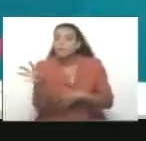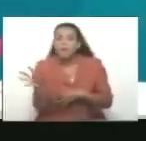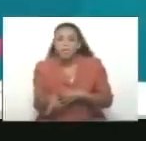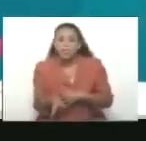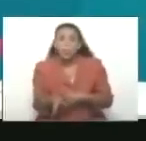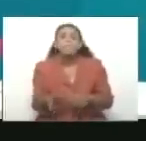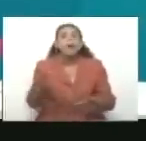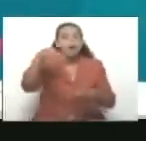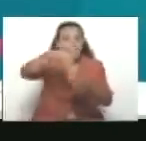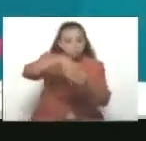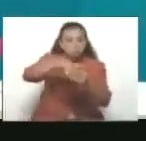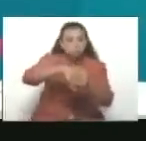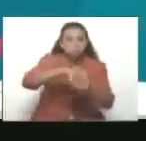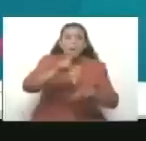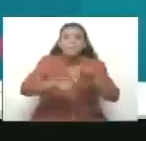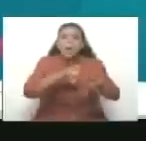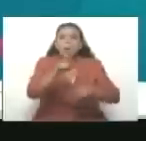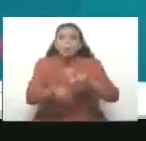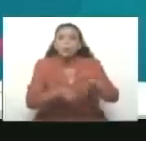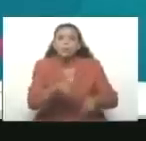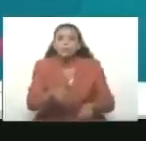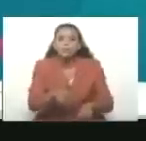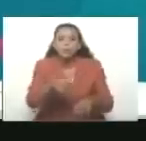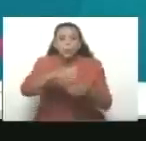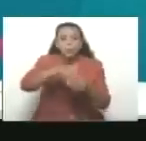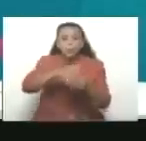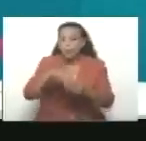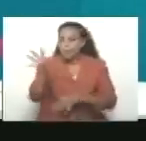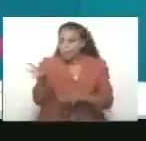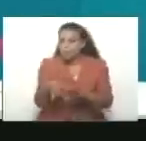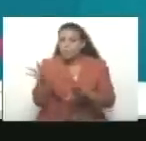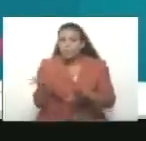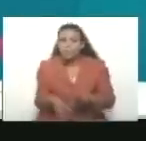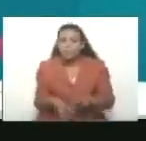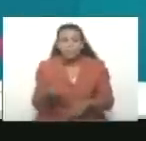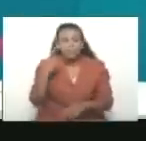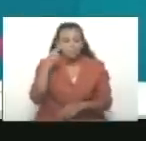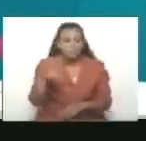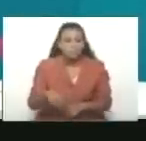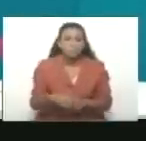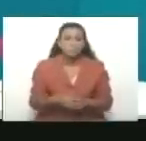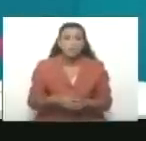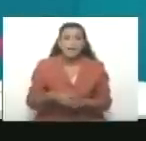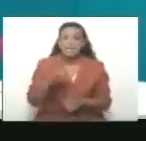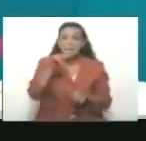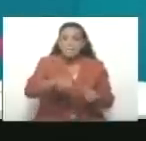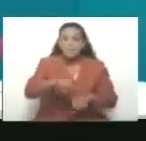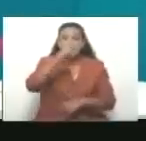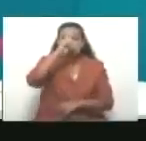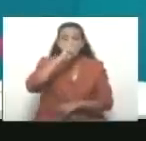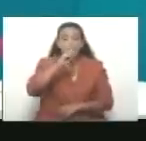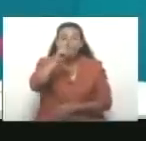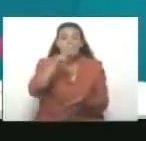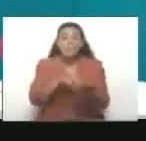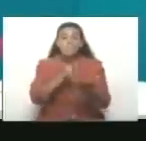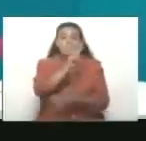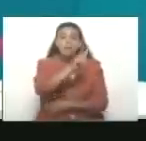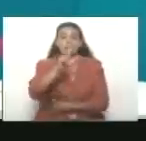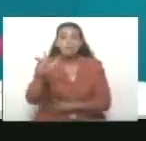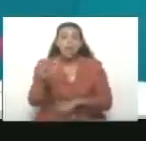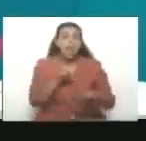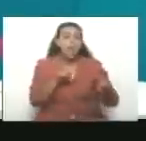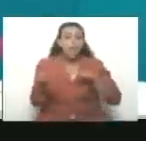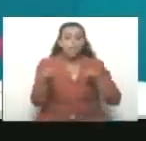vamos a referéndum en Venezuela por nuestro vamos aer este mismo año todo el mundo